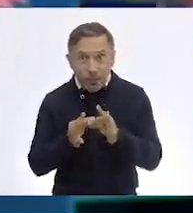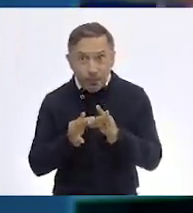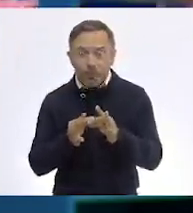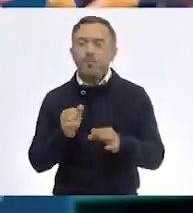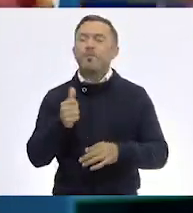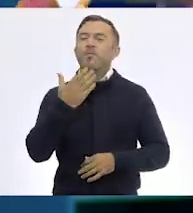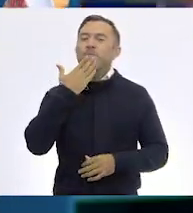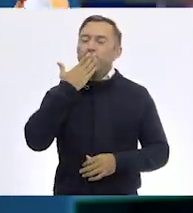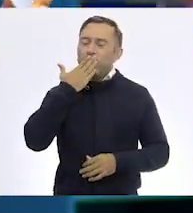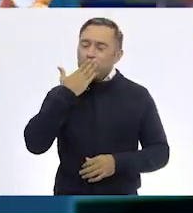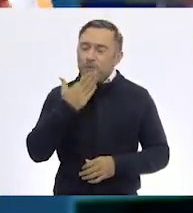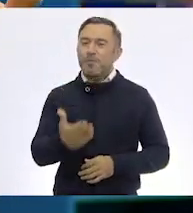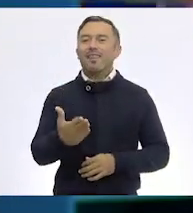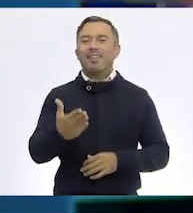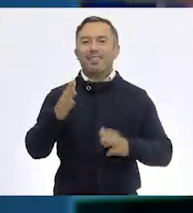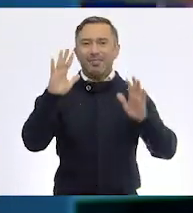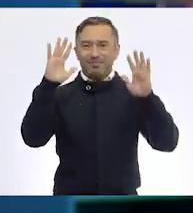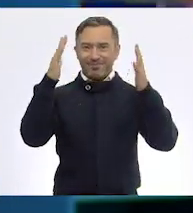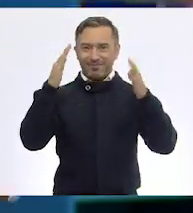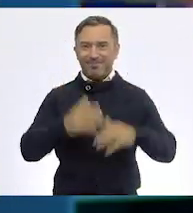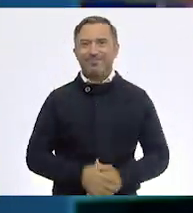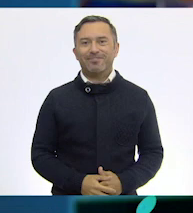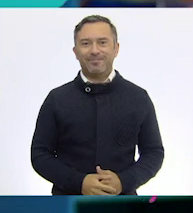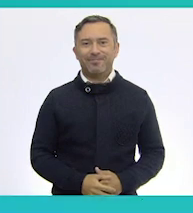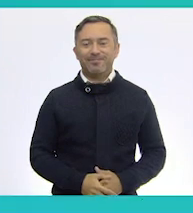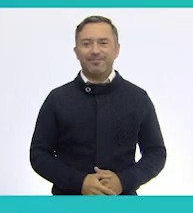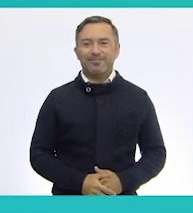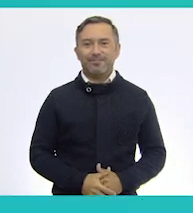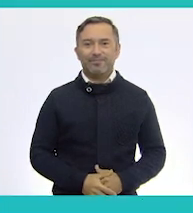¡Muy bien!